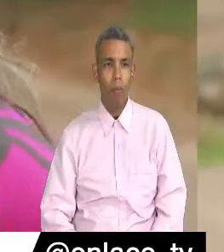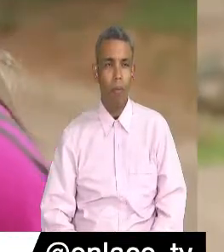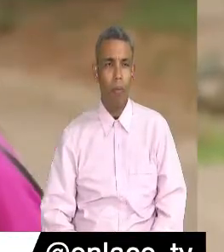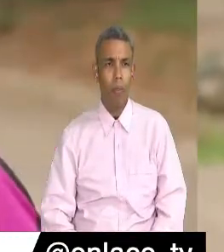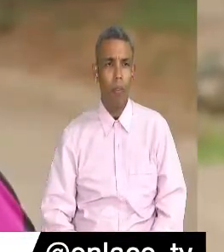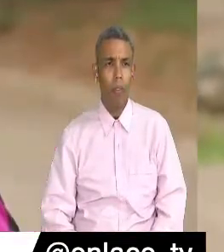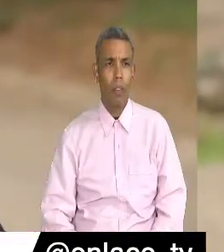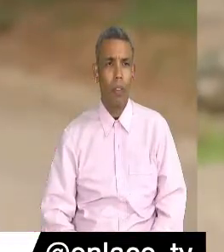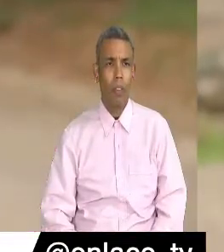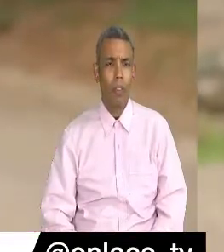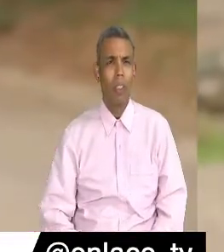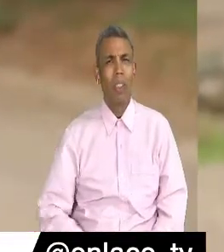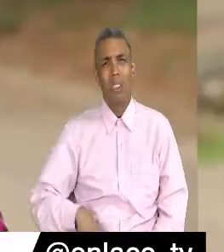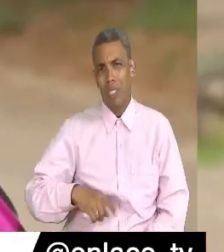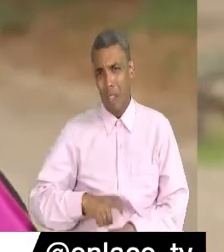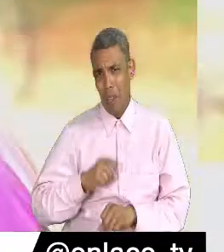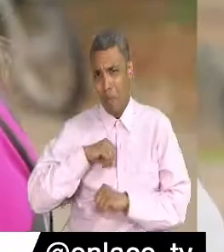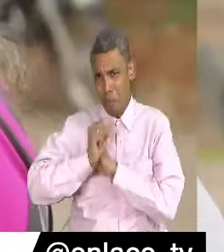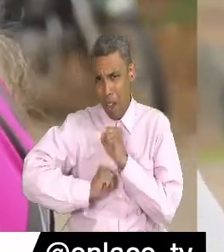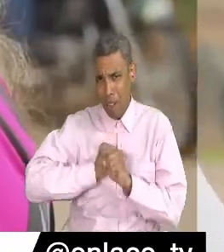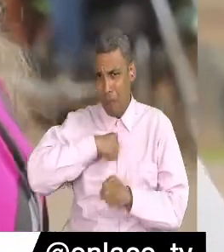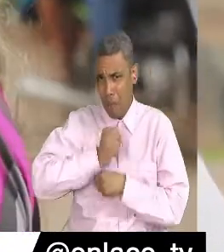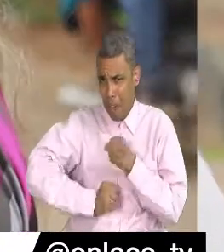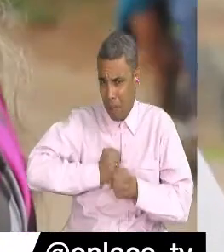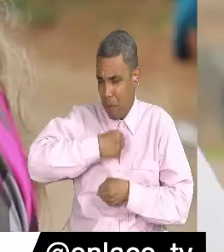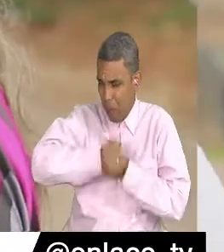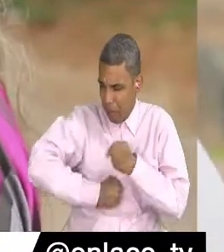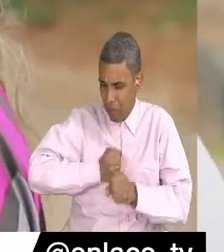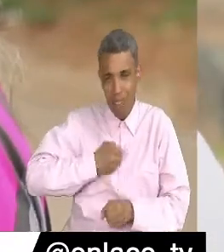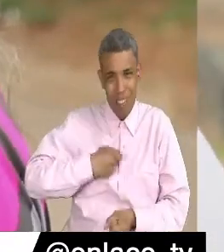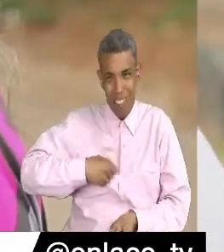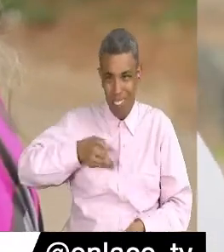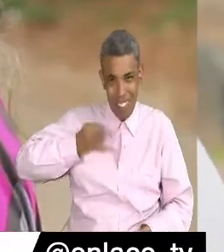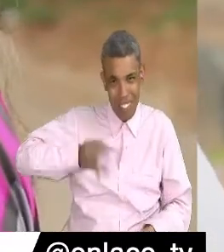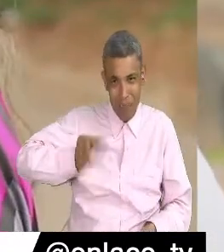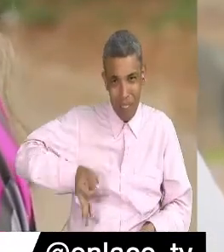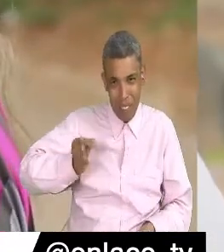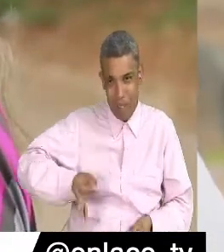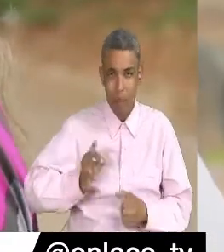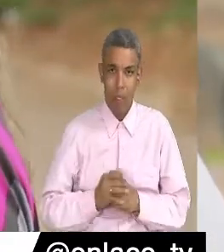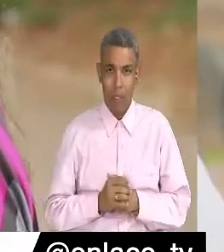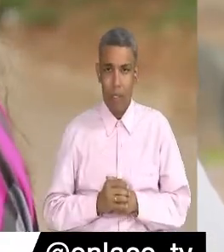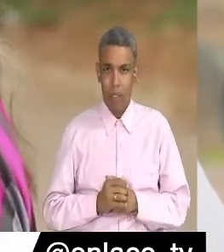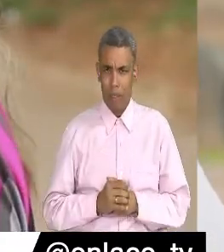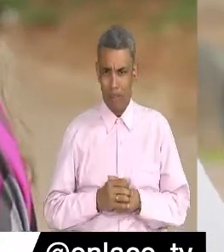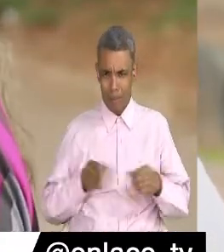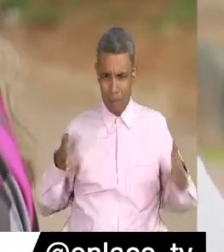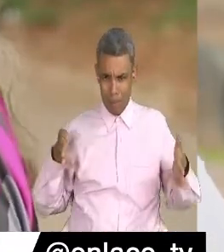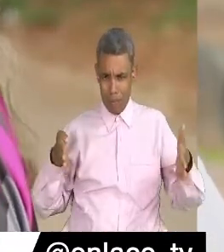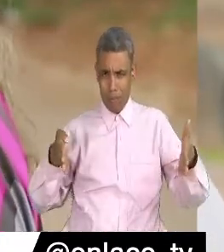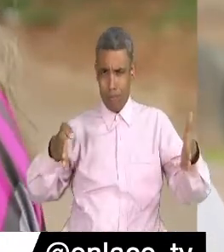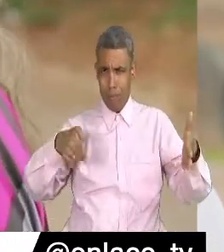hace mucho tiempo nosotros con este hueco. Tengo entendido que dice que esta vía es principal y por aquí pasa mucho tráfico